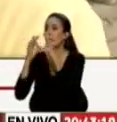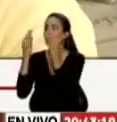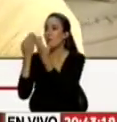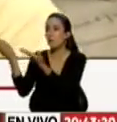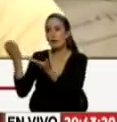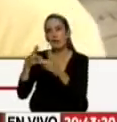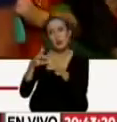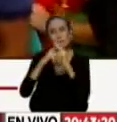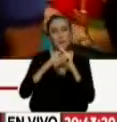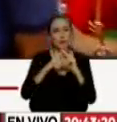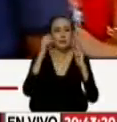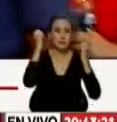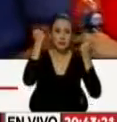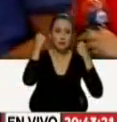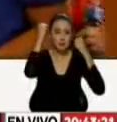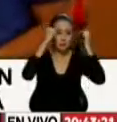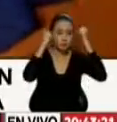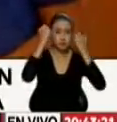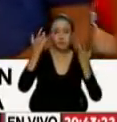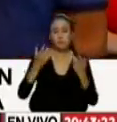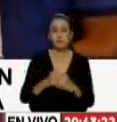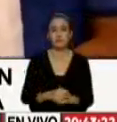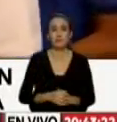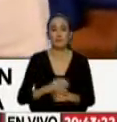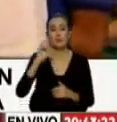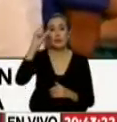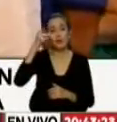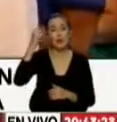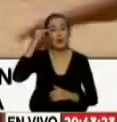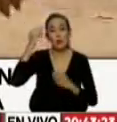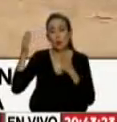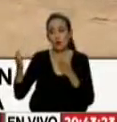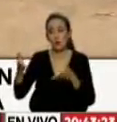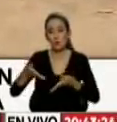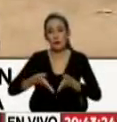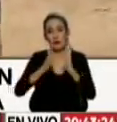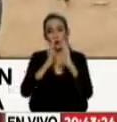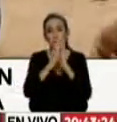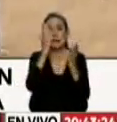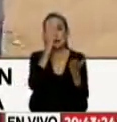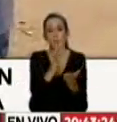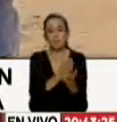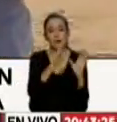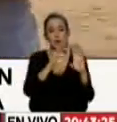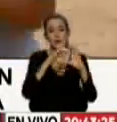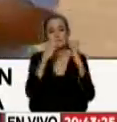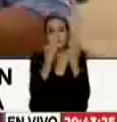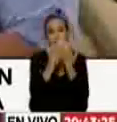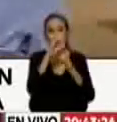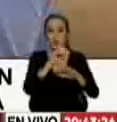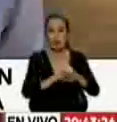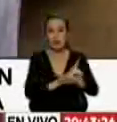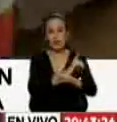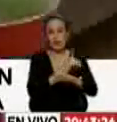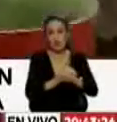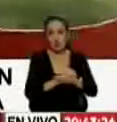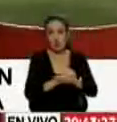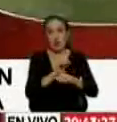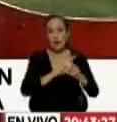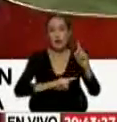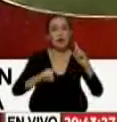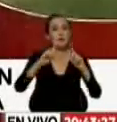para poder lavar ropa. La gobernadora de la provincia anunció que solicitará la suspensión de las clases en el cantón ferroviario